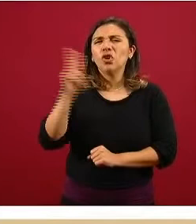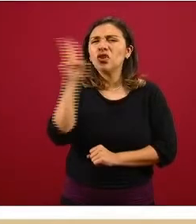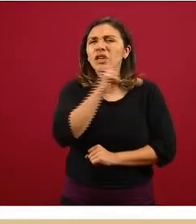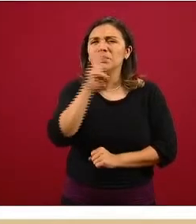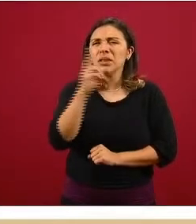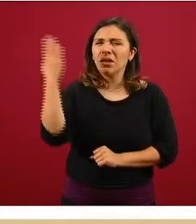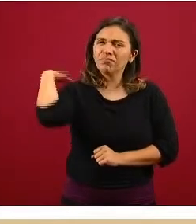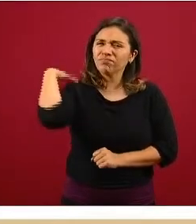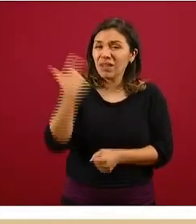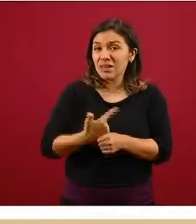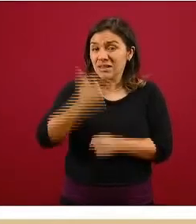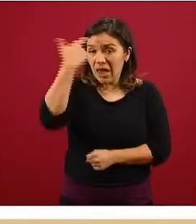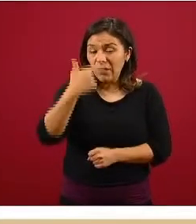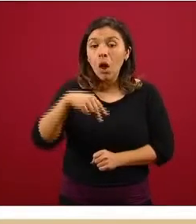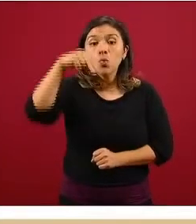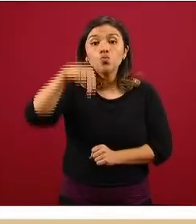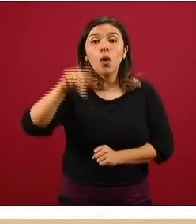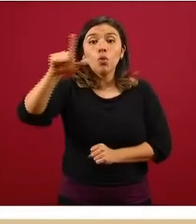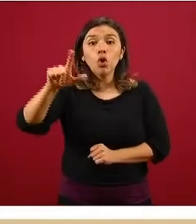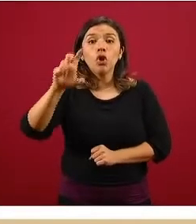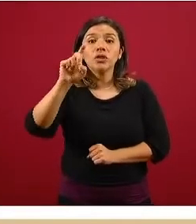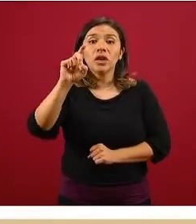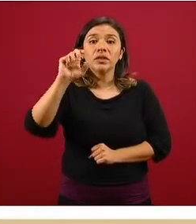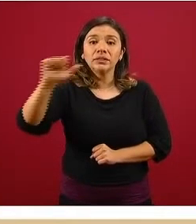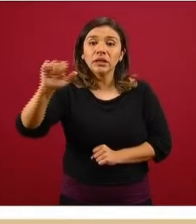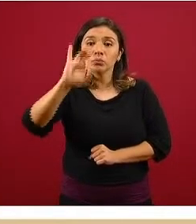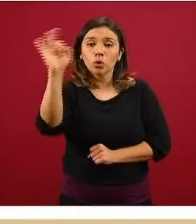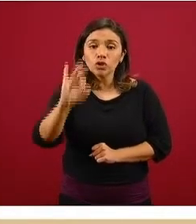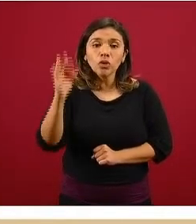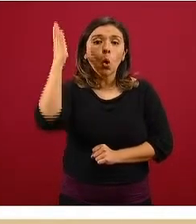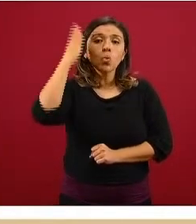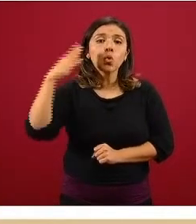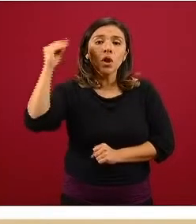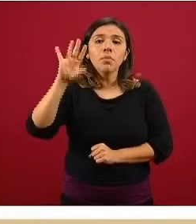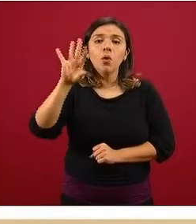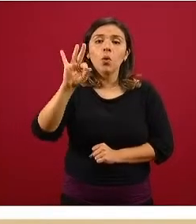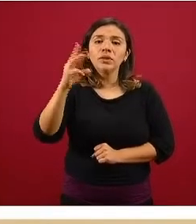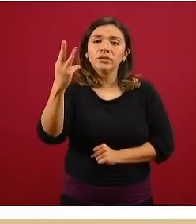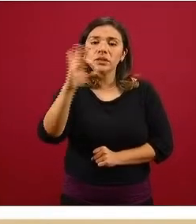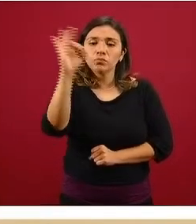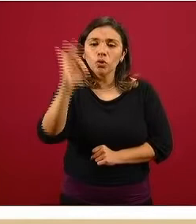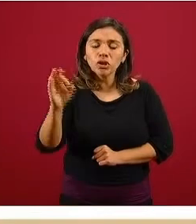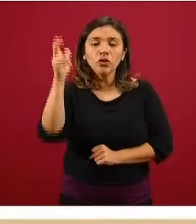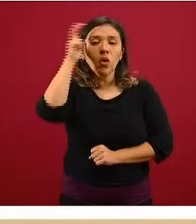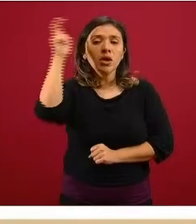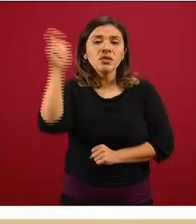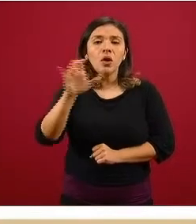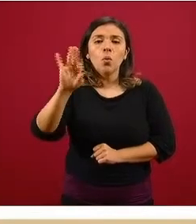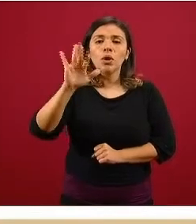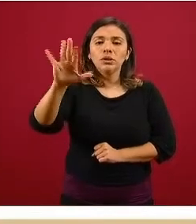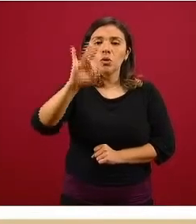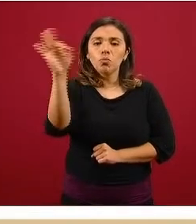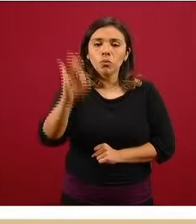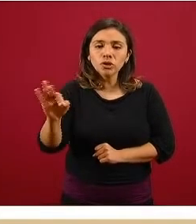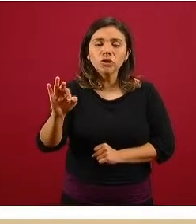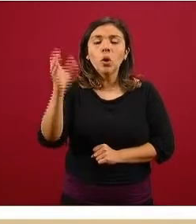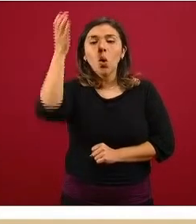Nuevo León un 36%, Colima 43%, Hidalgo 45%,